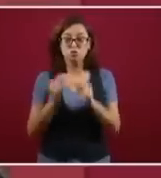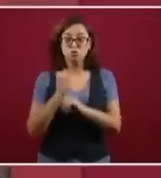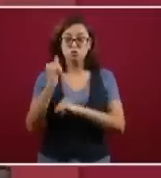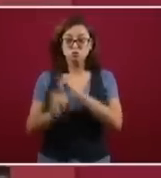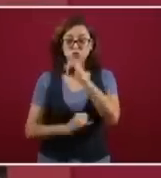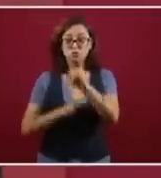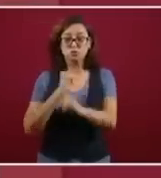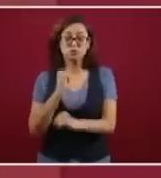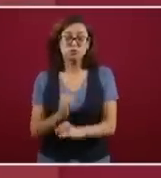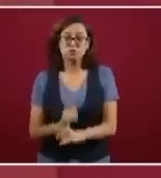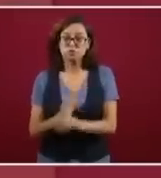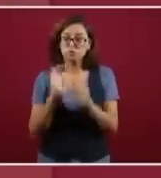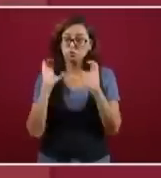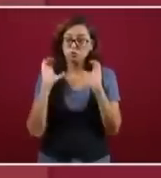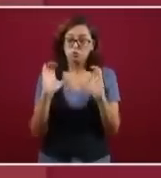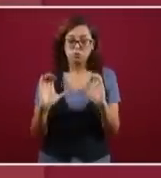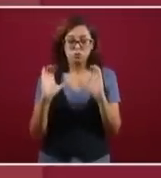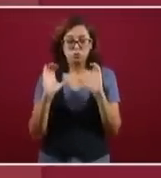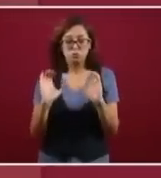ser